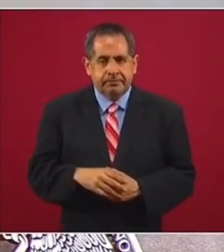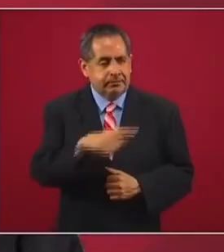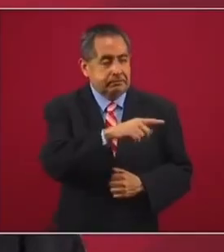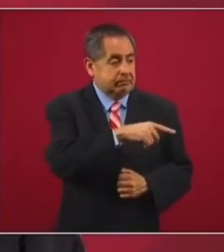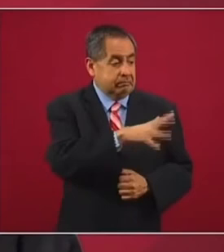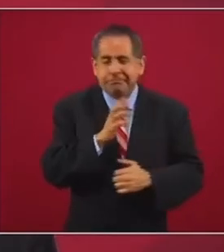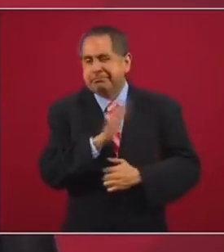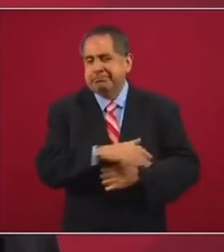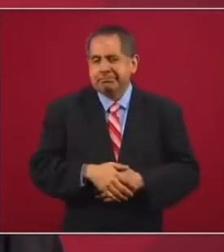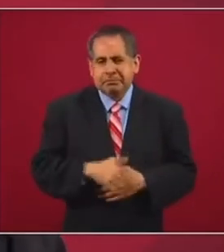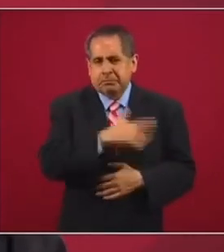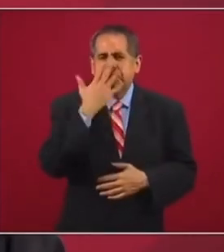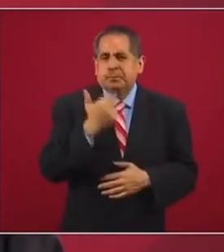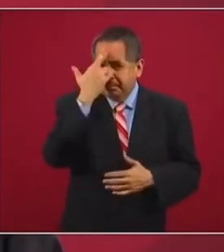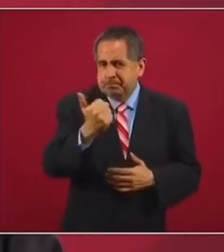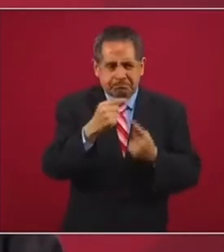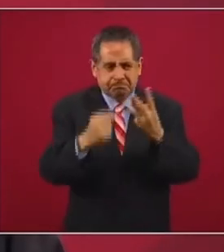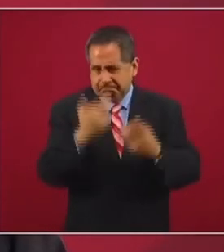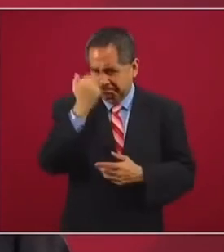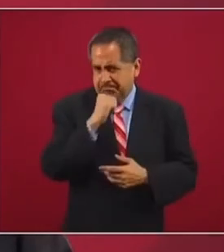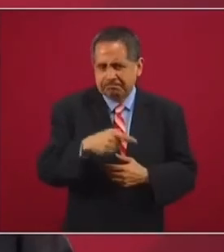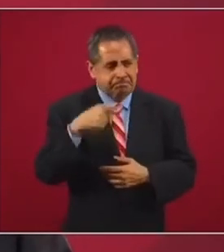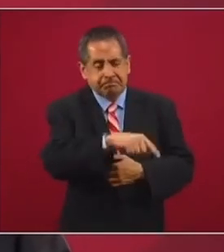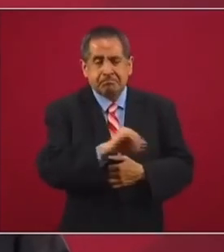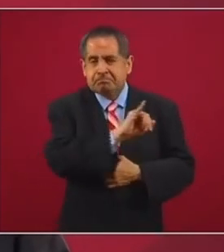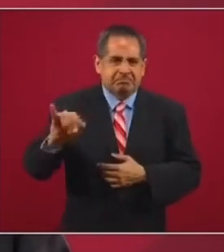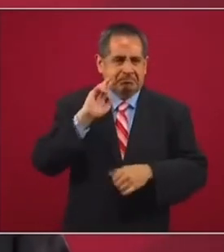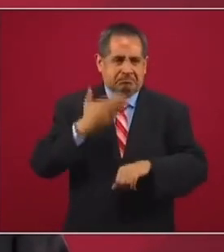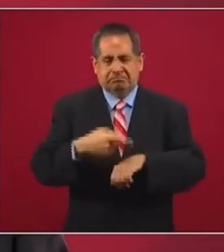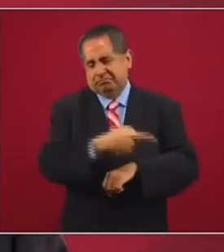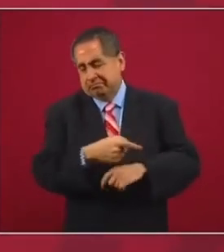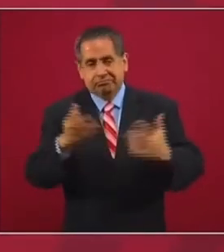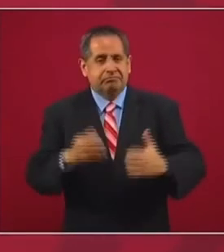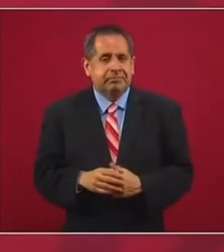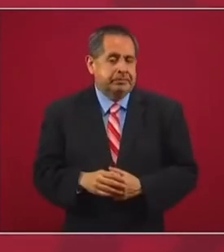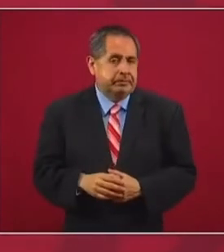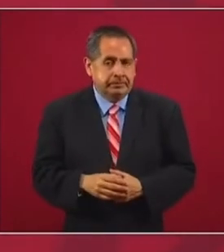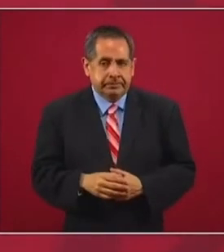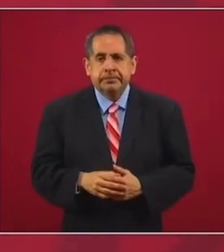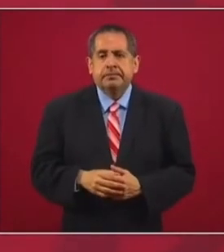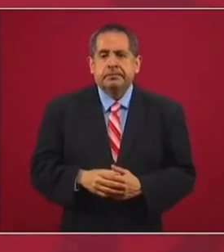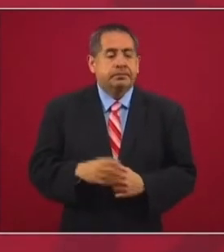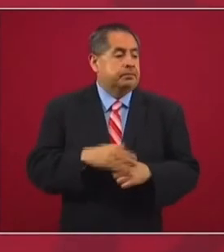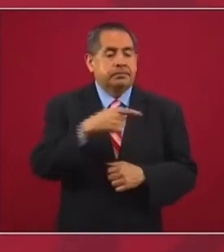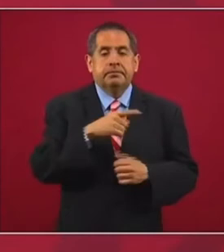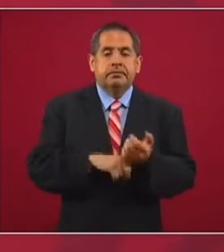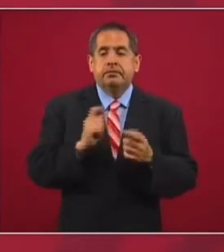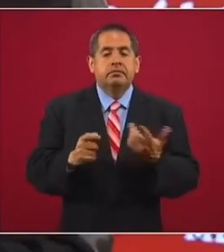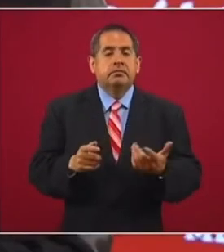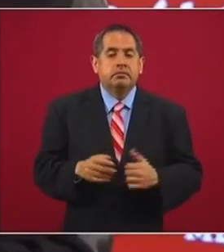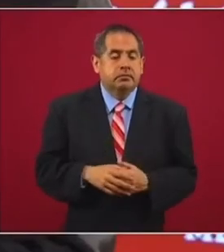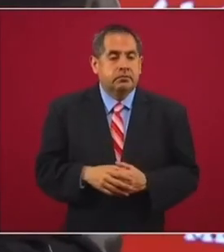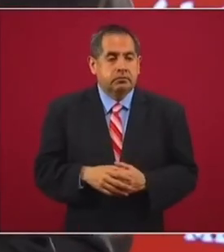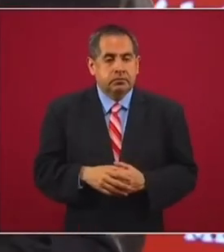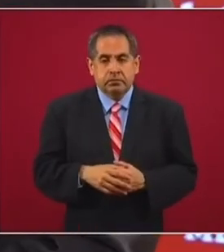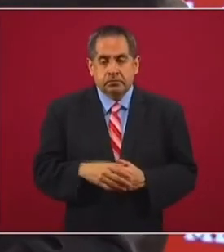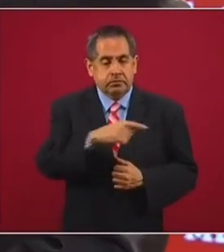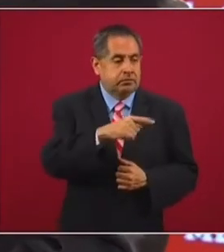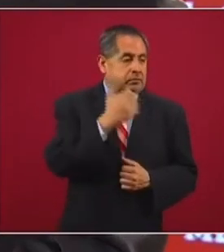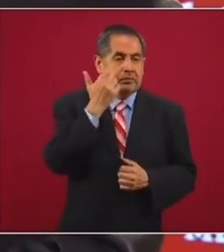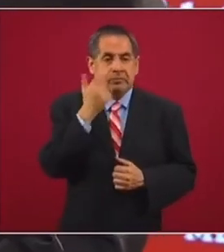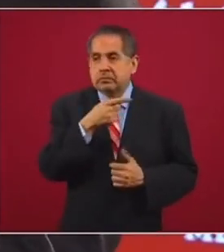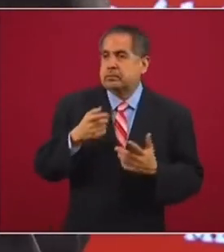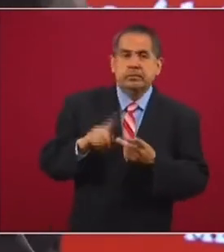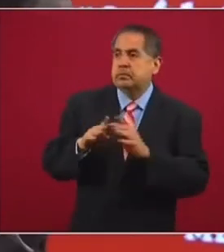todo ese protagonismo sin fundamento, irresponsable, porque se están queriendo